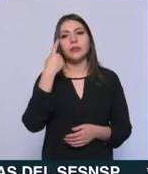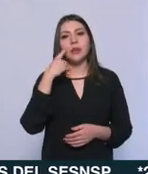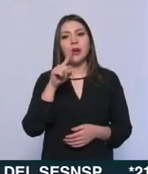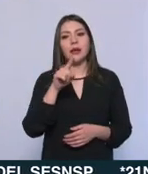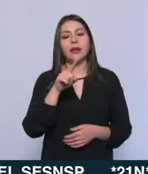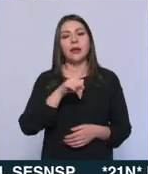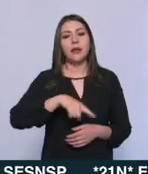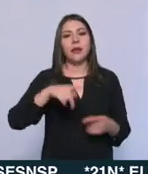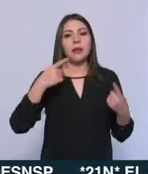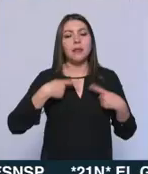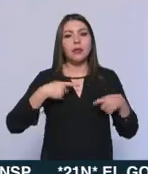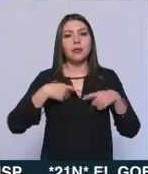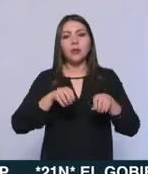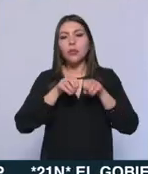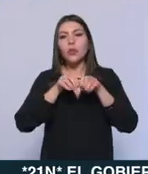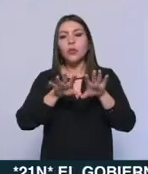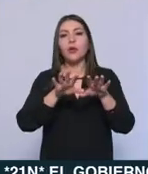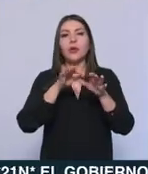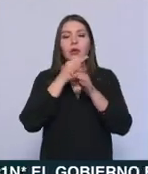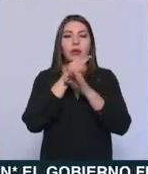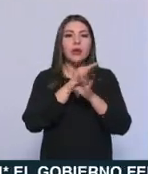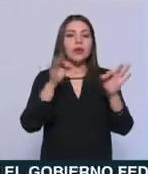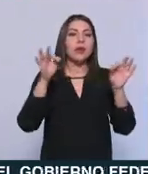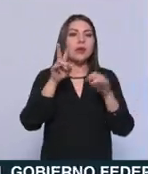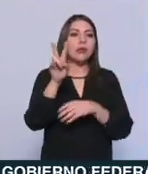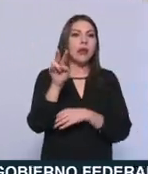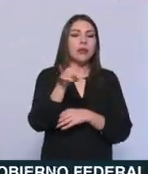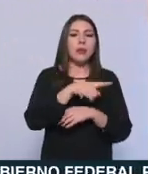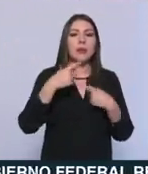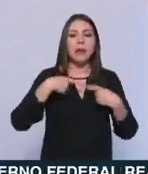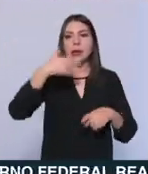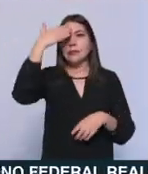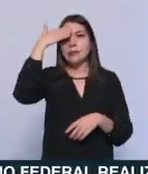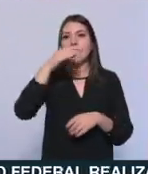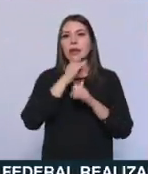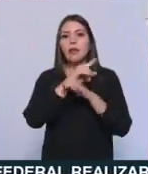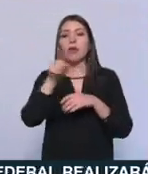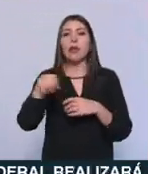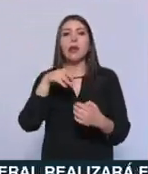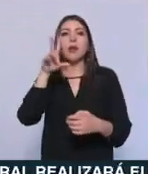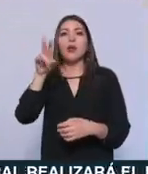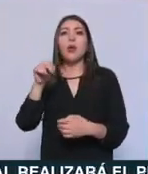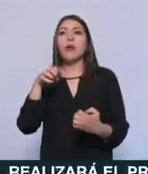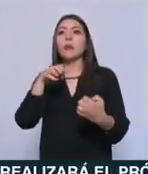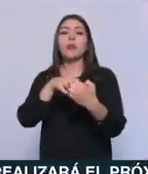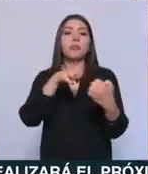la gente para que esté informada y para que no se deje engañar. Sobre todo